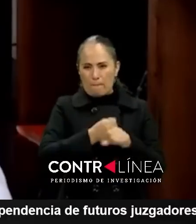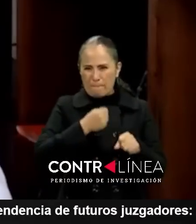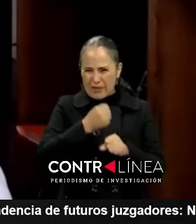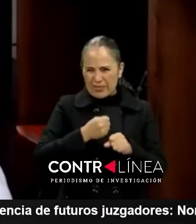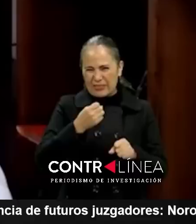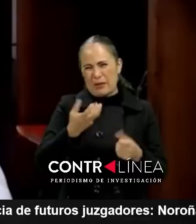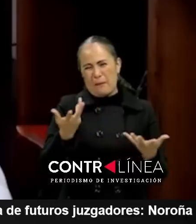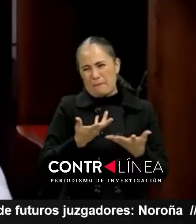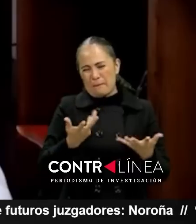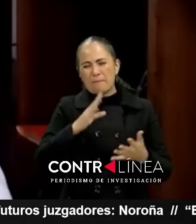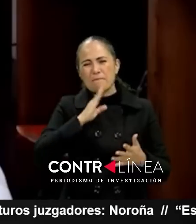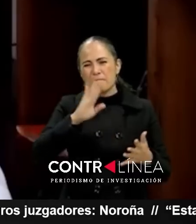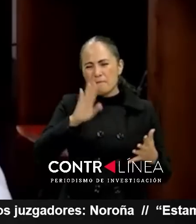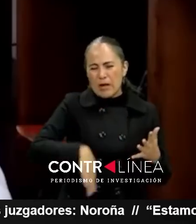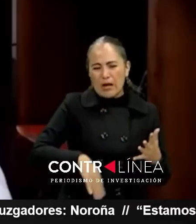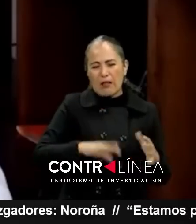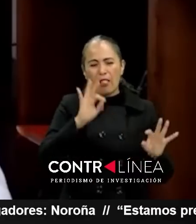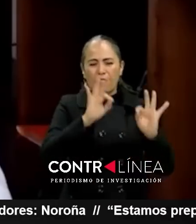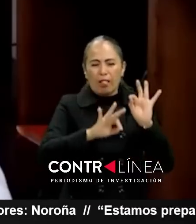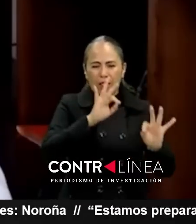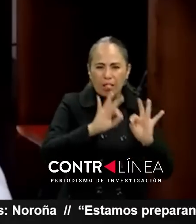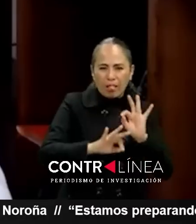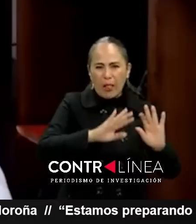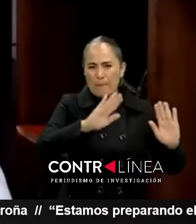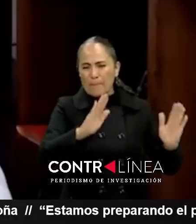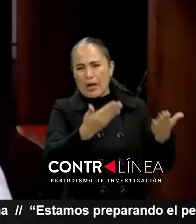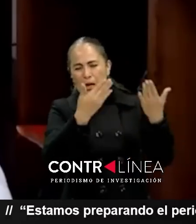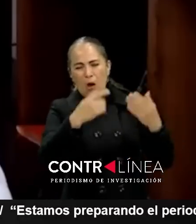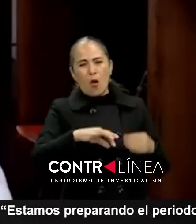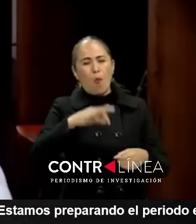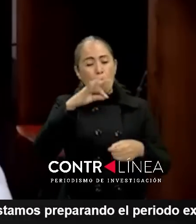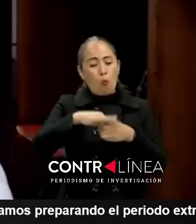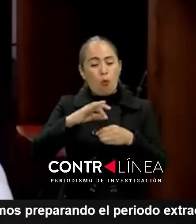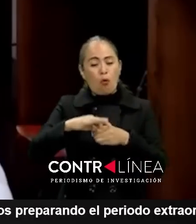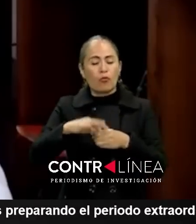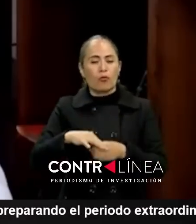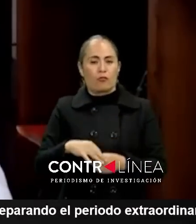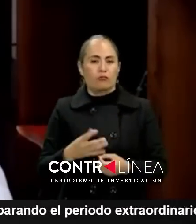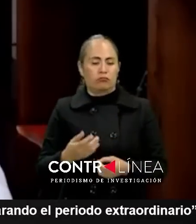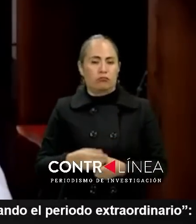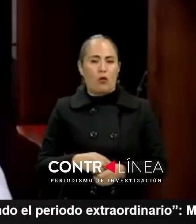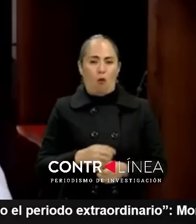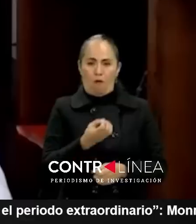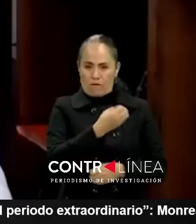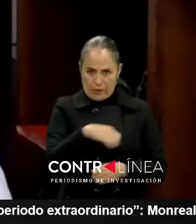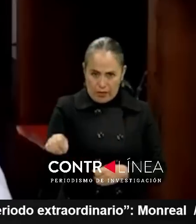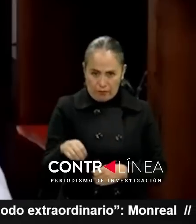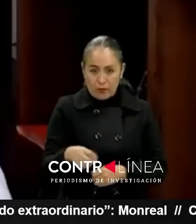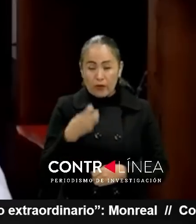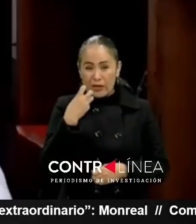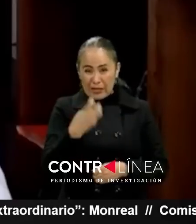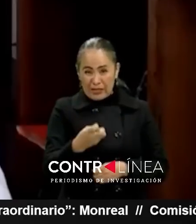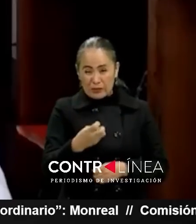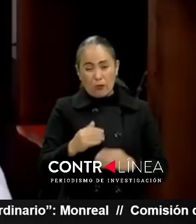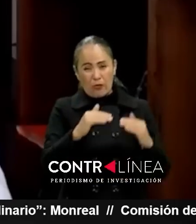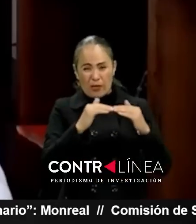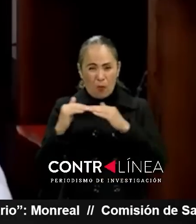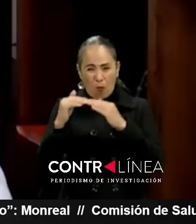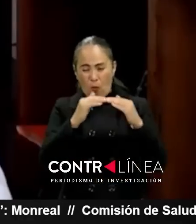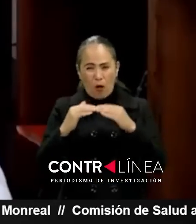que buscan inducir o condicionar el voto constituyen una amenaza inaceptable para la